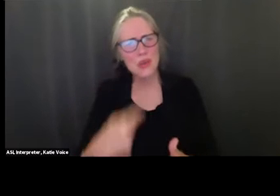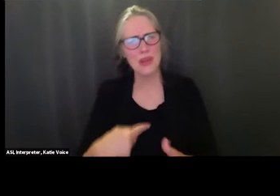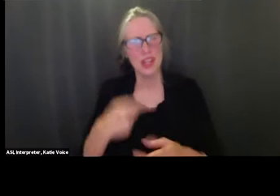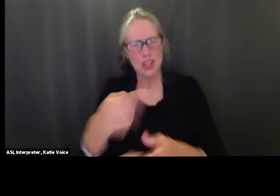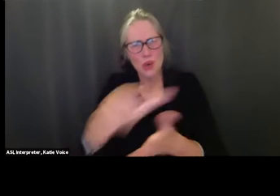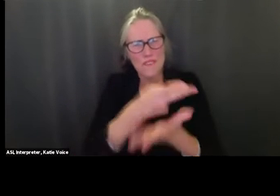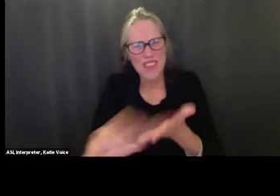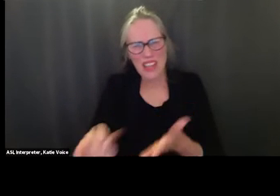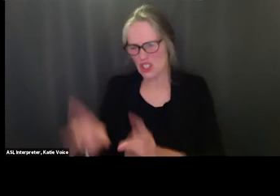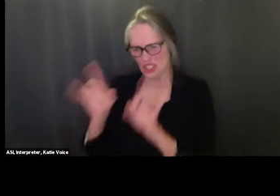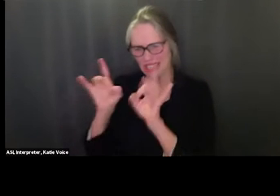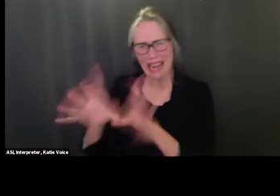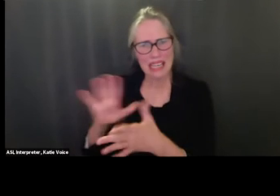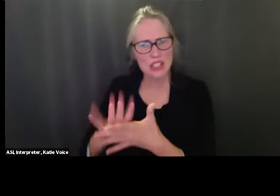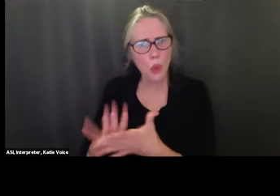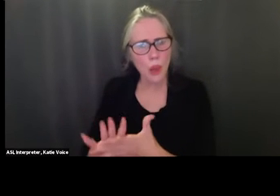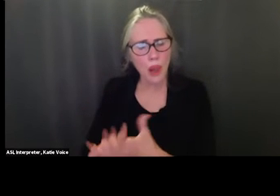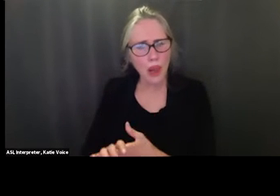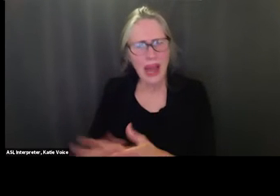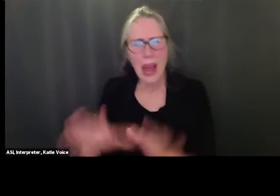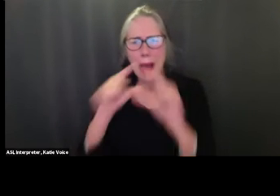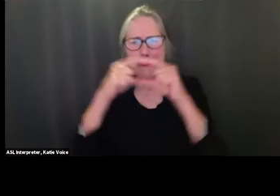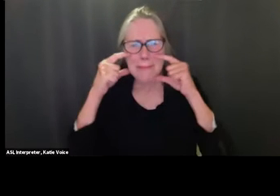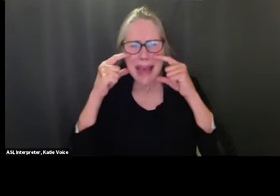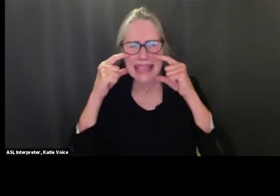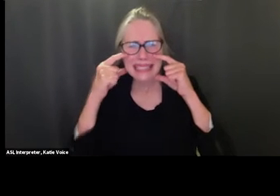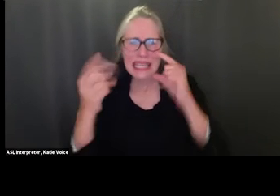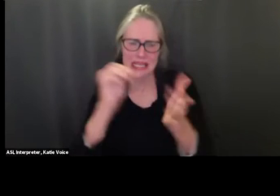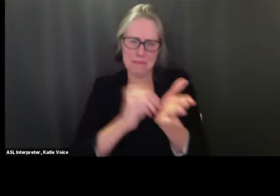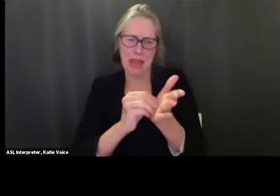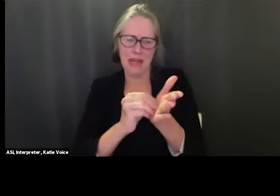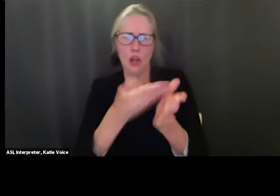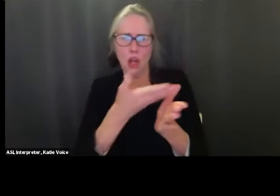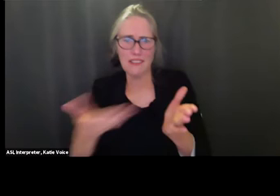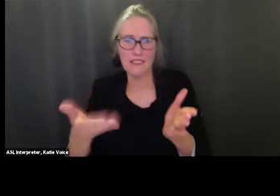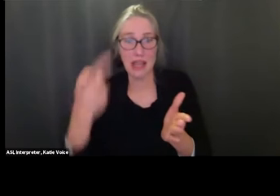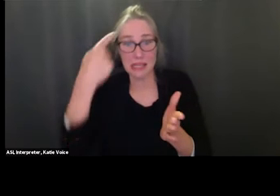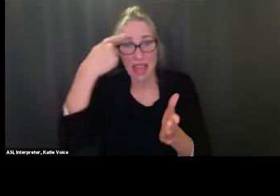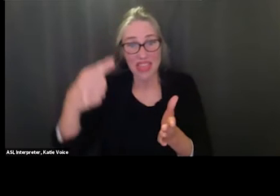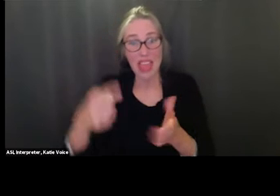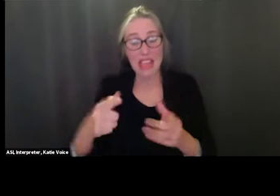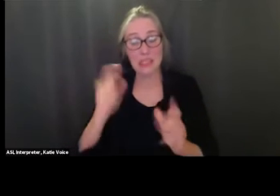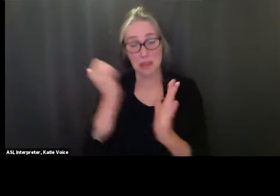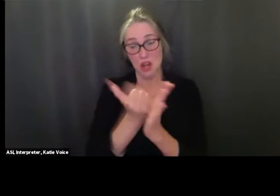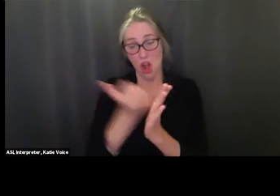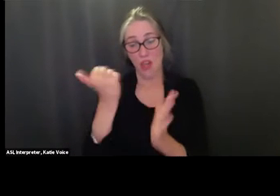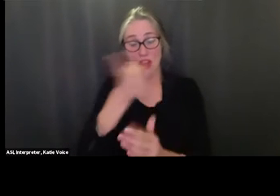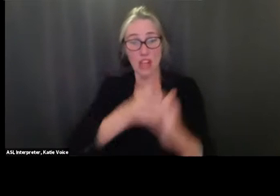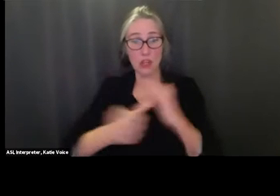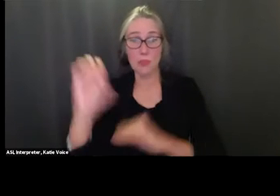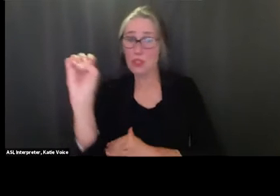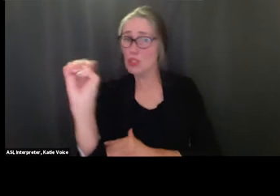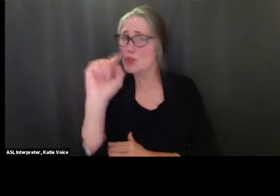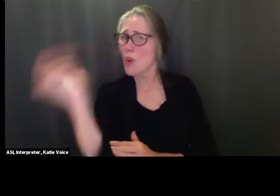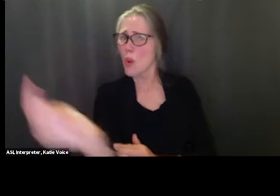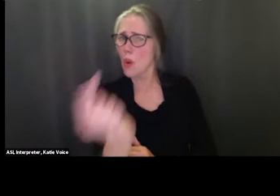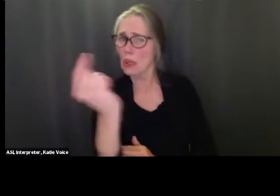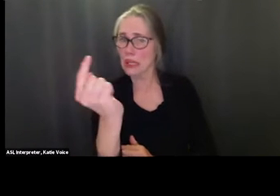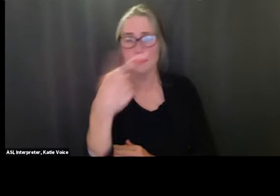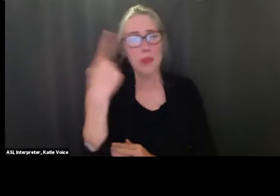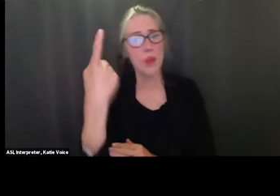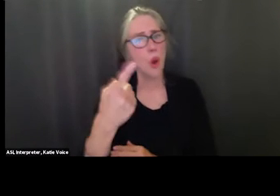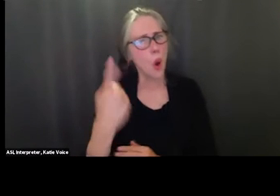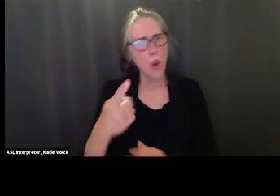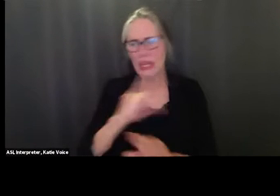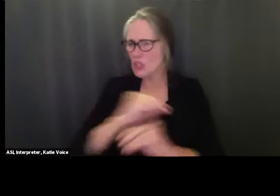El cubrebocas es un dispositivo médico. Es un dispositivo médico que ha sido autorizado bajo el uso de emergencia y ustedes no tienen derecho legal a imponerle esto a mi